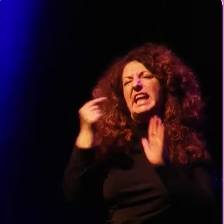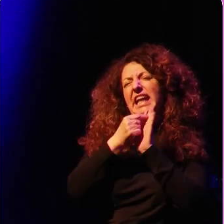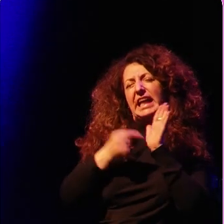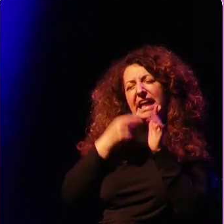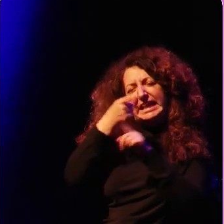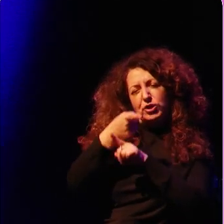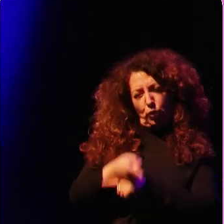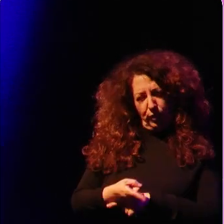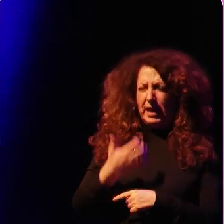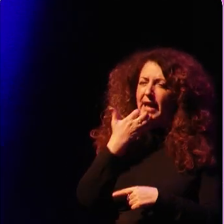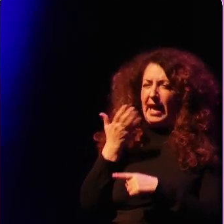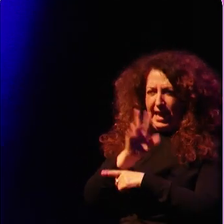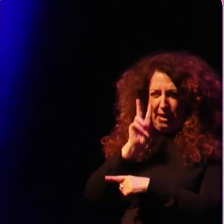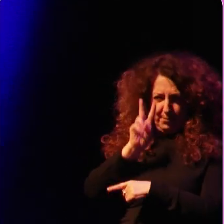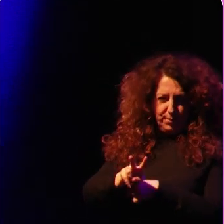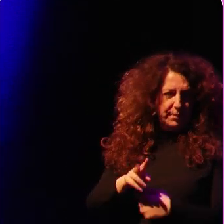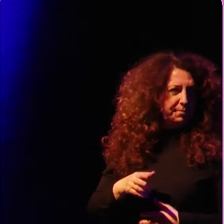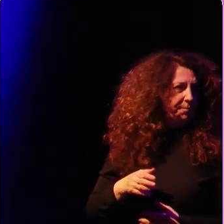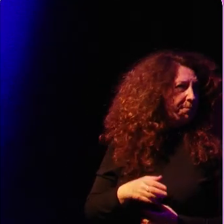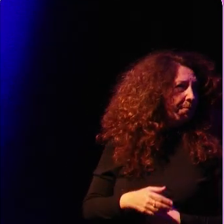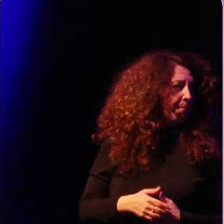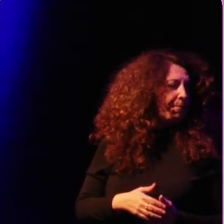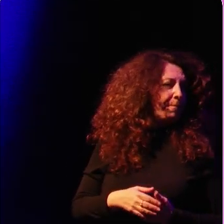instrucciones. Os quiero mostrar el ejemplo.